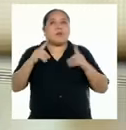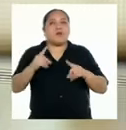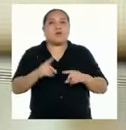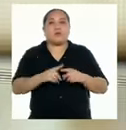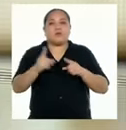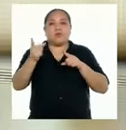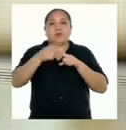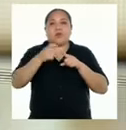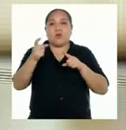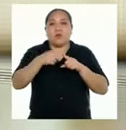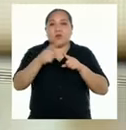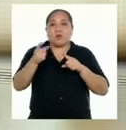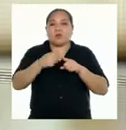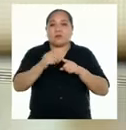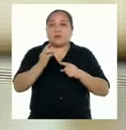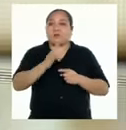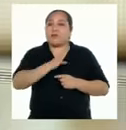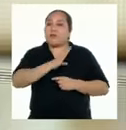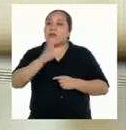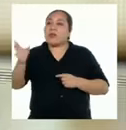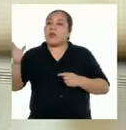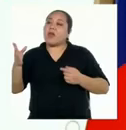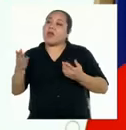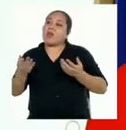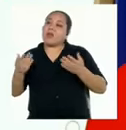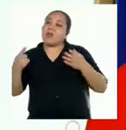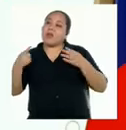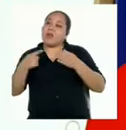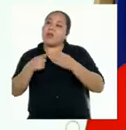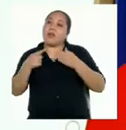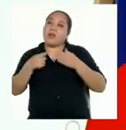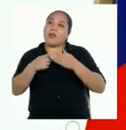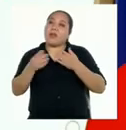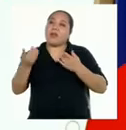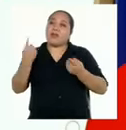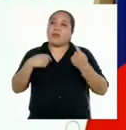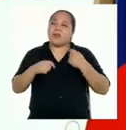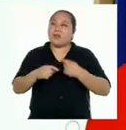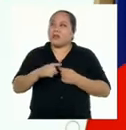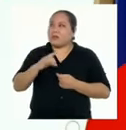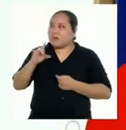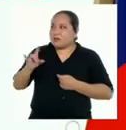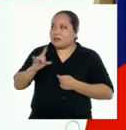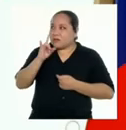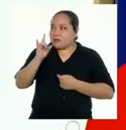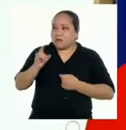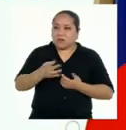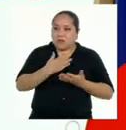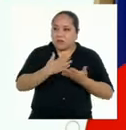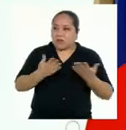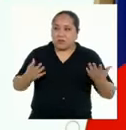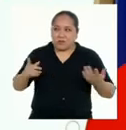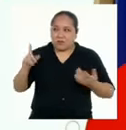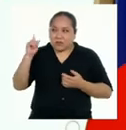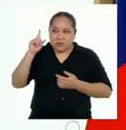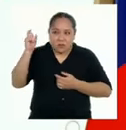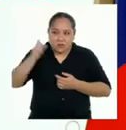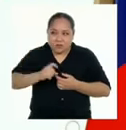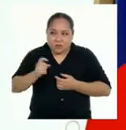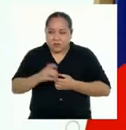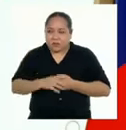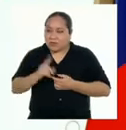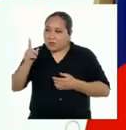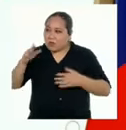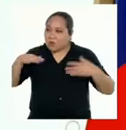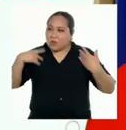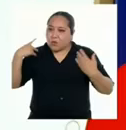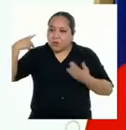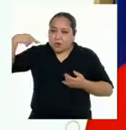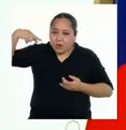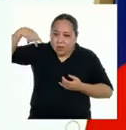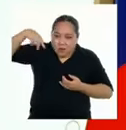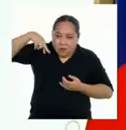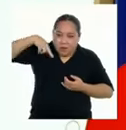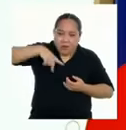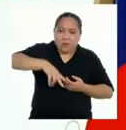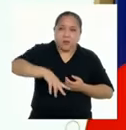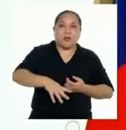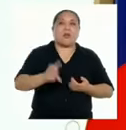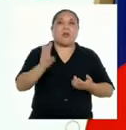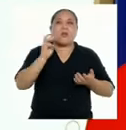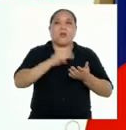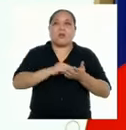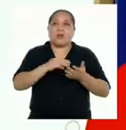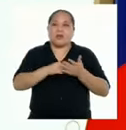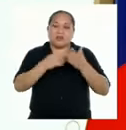un taxi para ir a la bodega... Estás usando energía innecesariamente. Si puedes caminar y aún